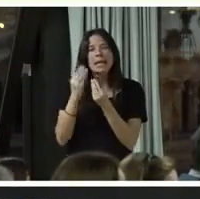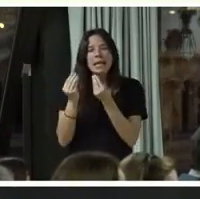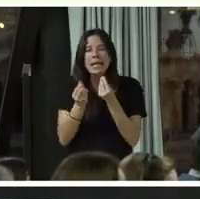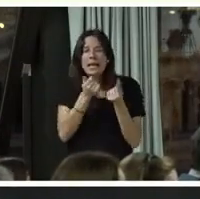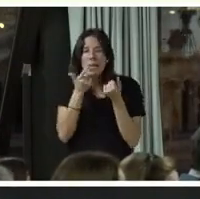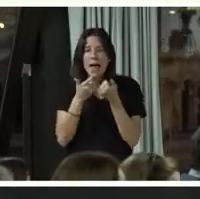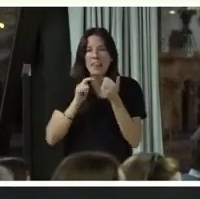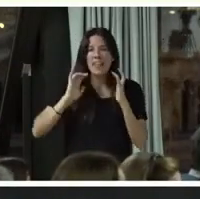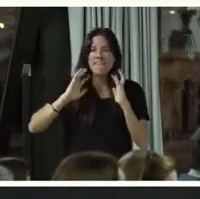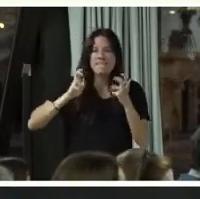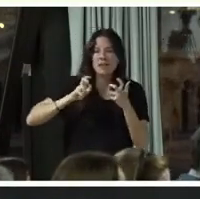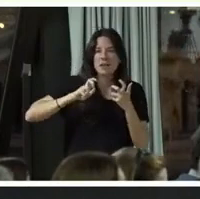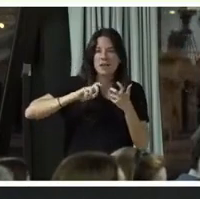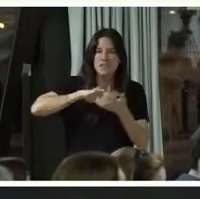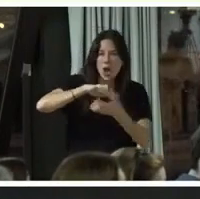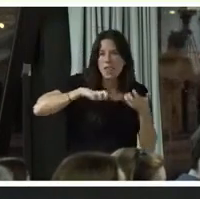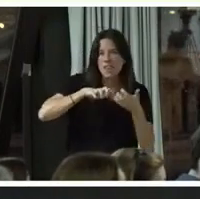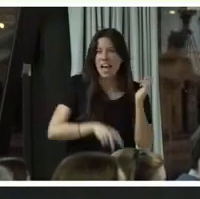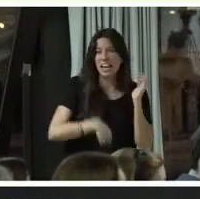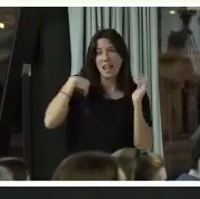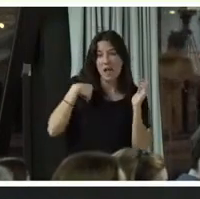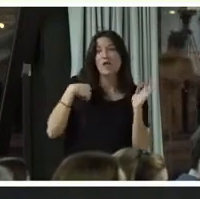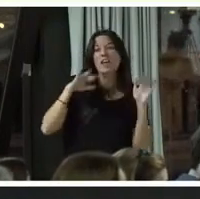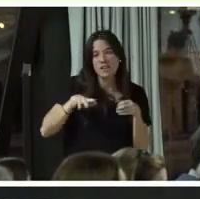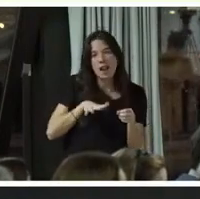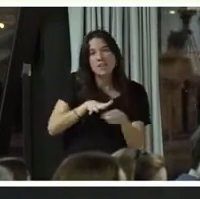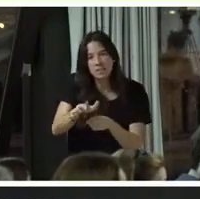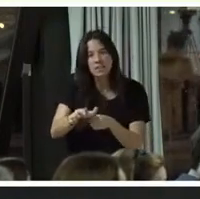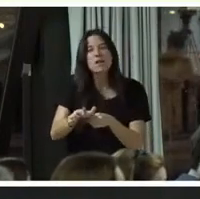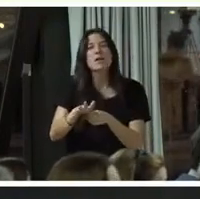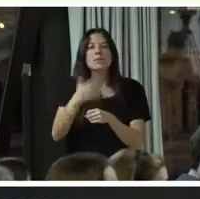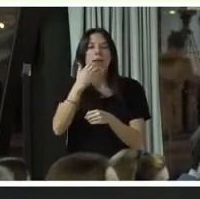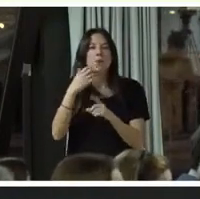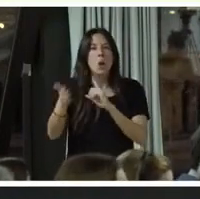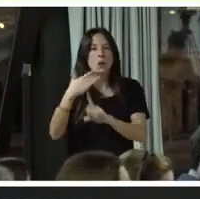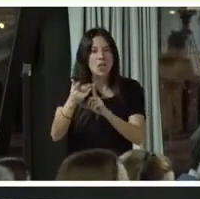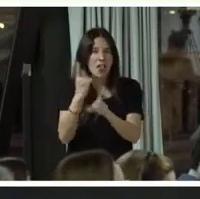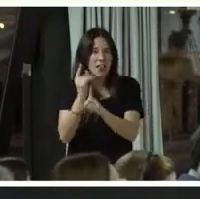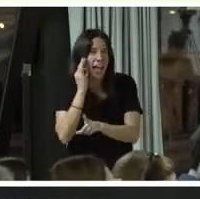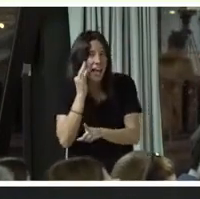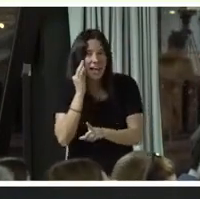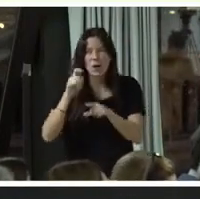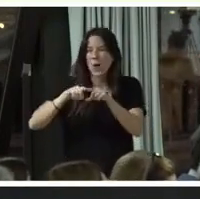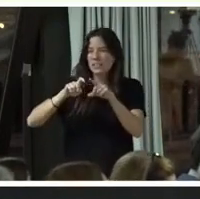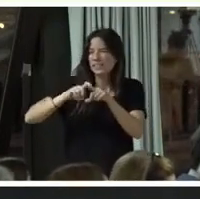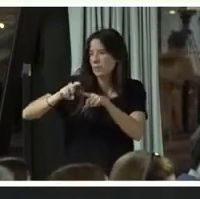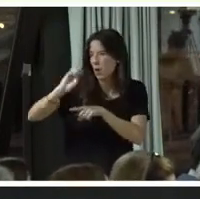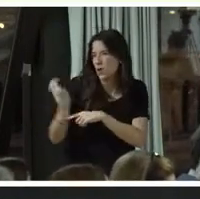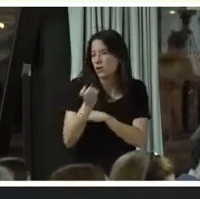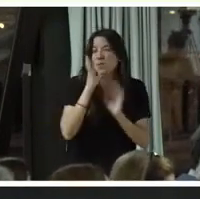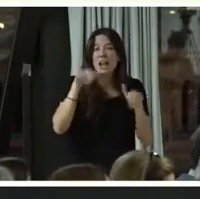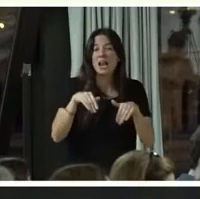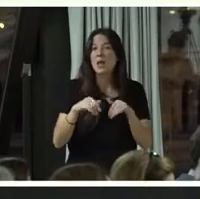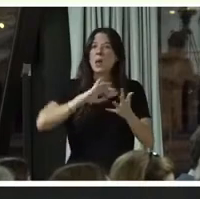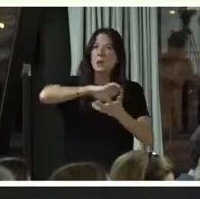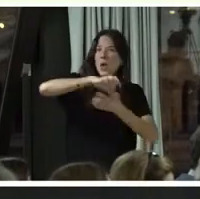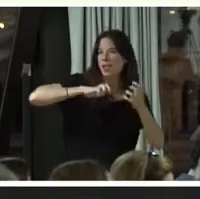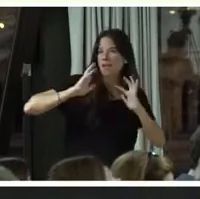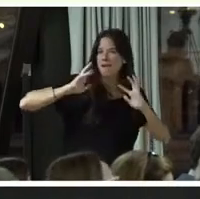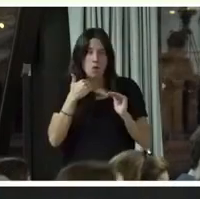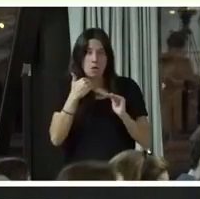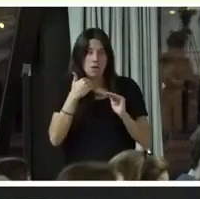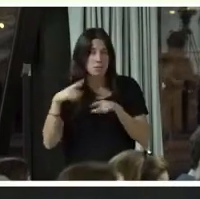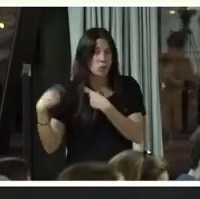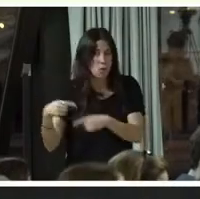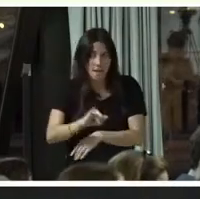generalizado que se traduce también en violencia de género en violencia de de otros tipos porque la violencia se normaliza y es es el es el